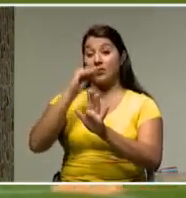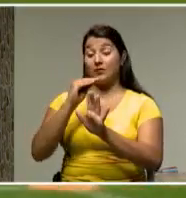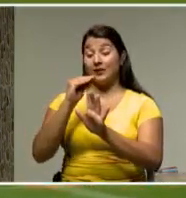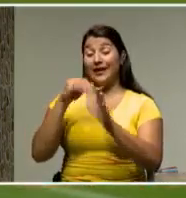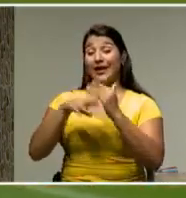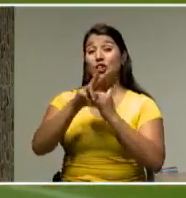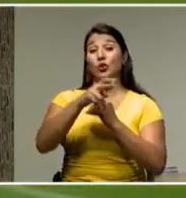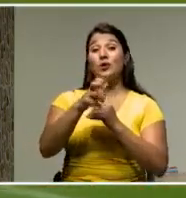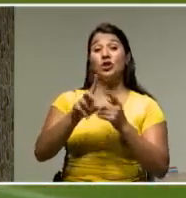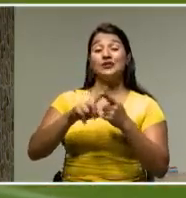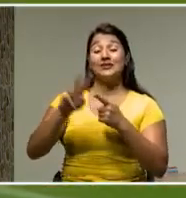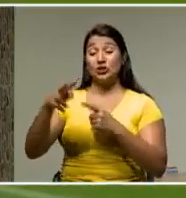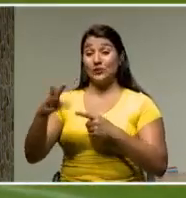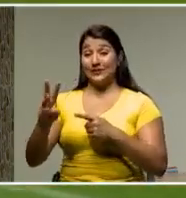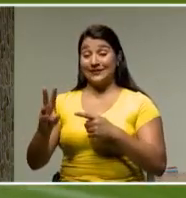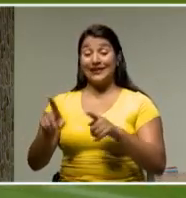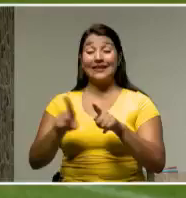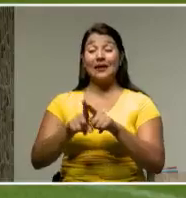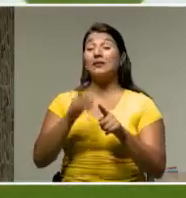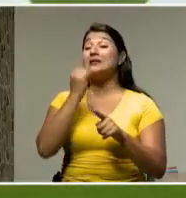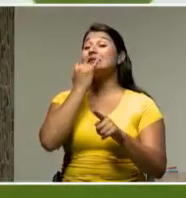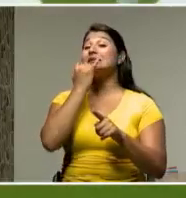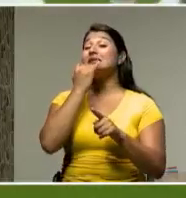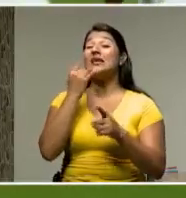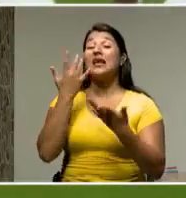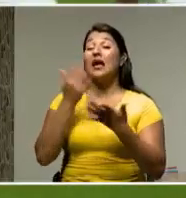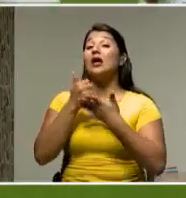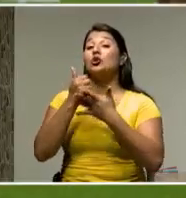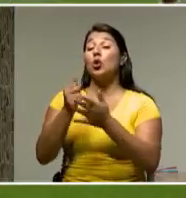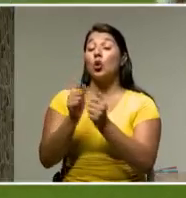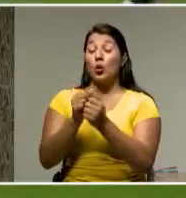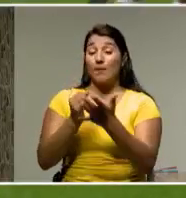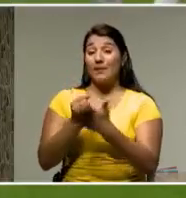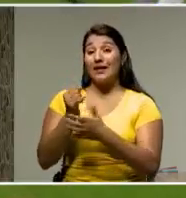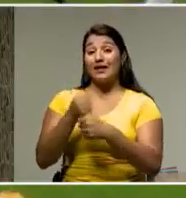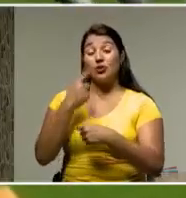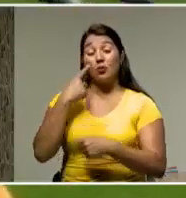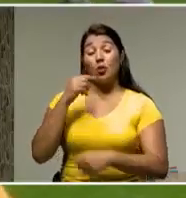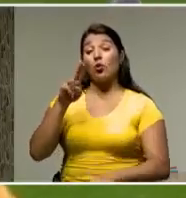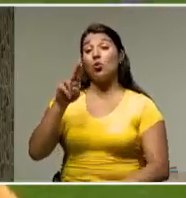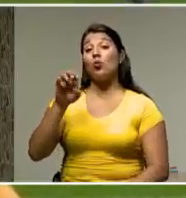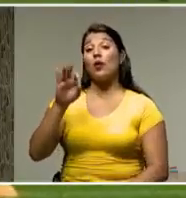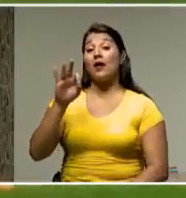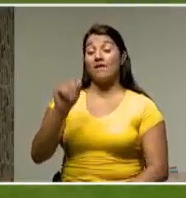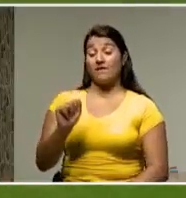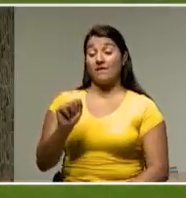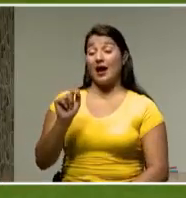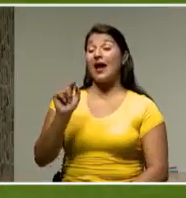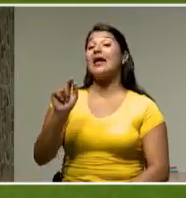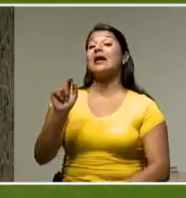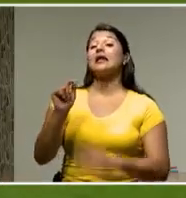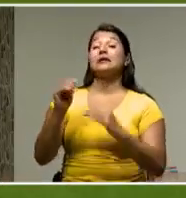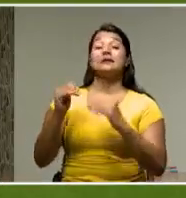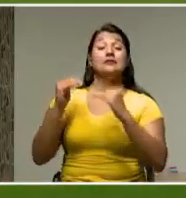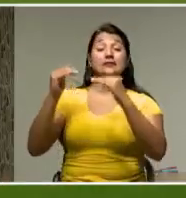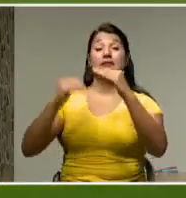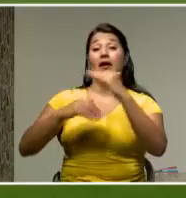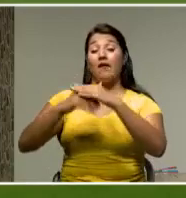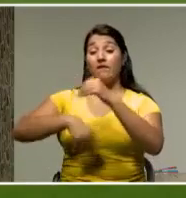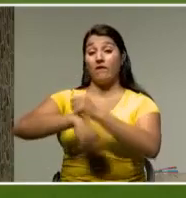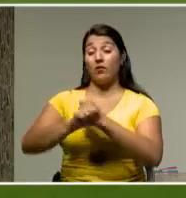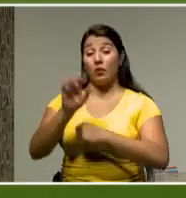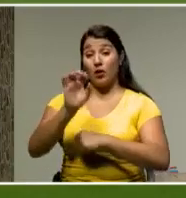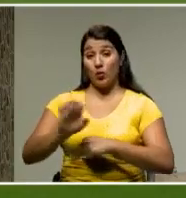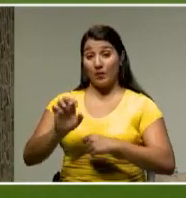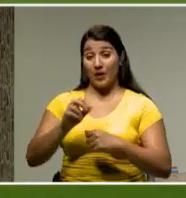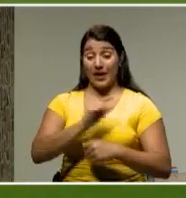2016, así como fallar en cooperar con la investigación realizada por la UEFA, el máximo ente del fútbol europeo. El